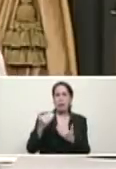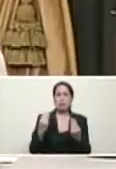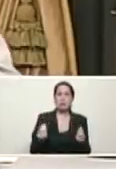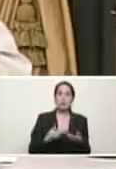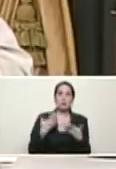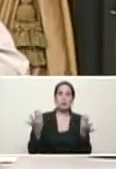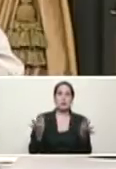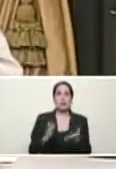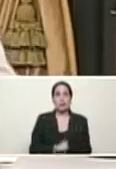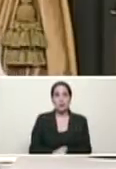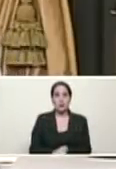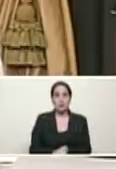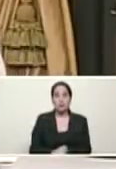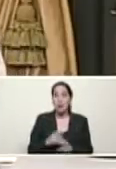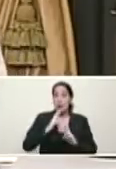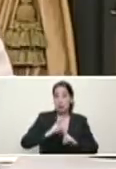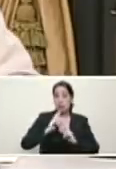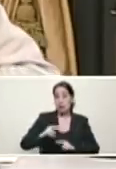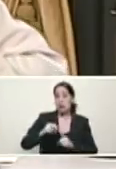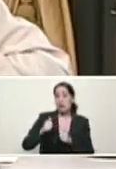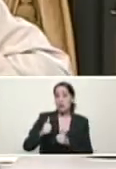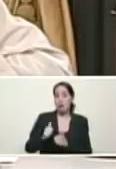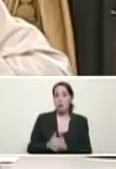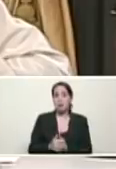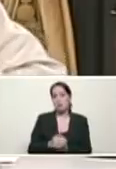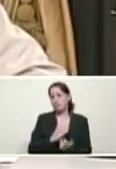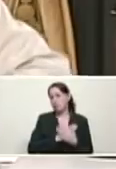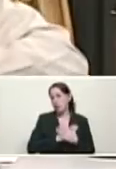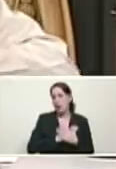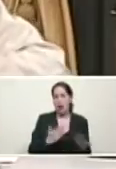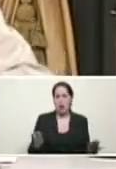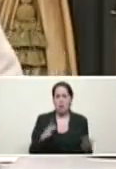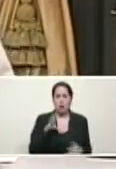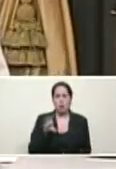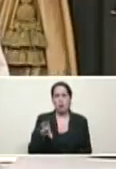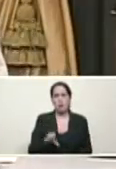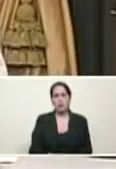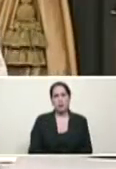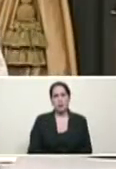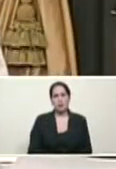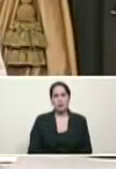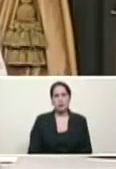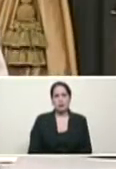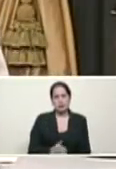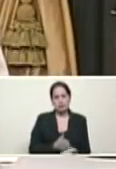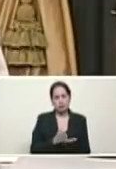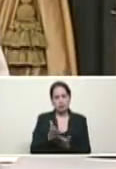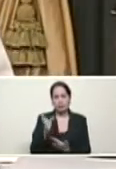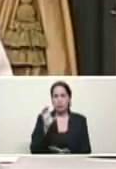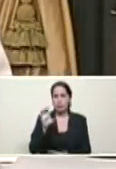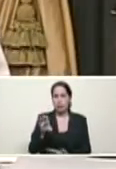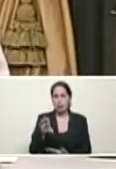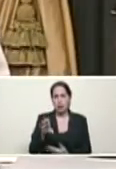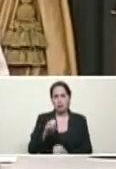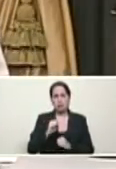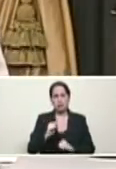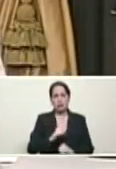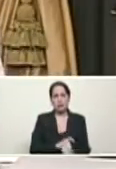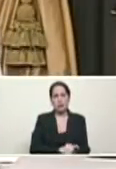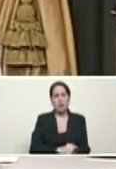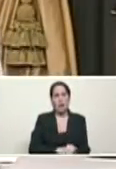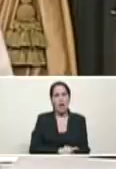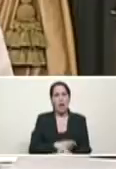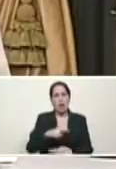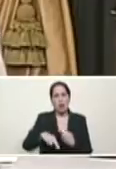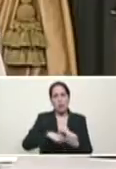Y todas las respondemos con nuestro amor patrio, con nuestro patriotismo, con nuestro carácter revolucionario, con nuestro pueblo.